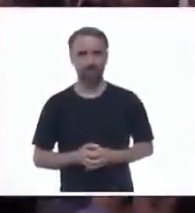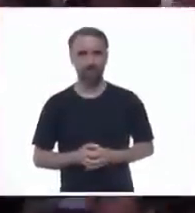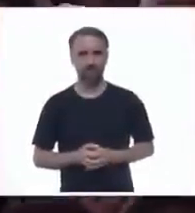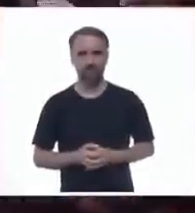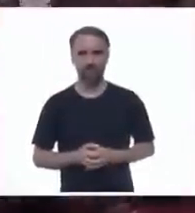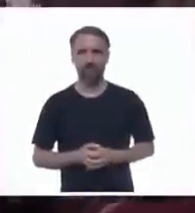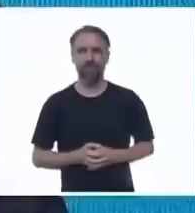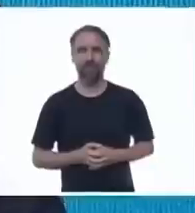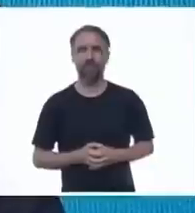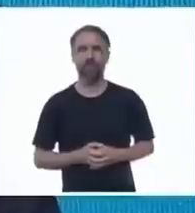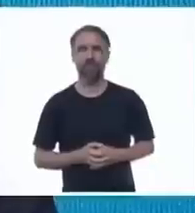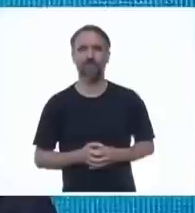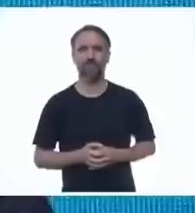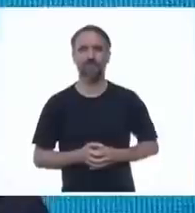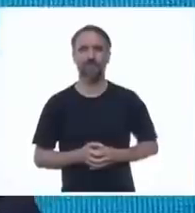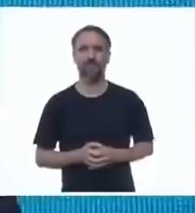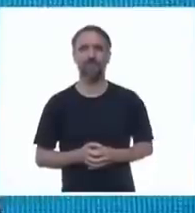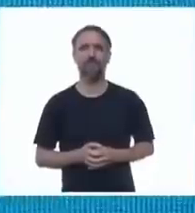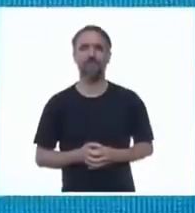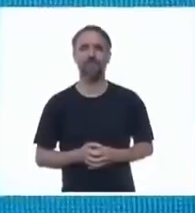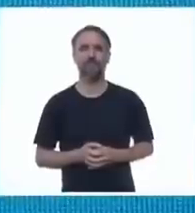¡Argentina!